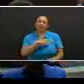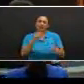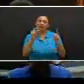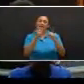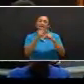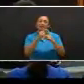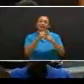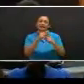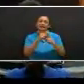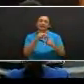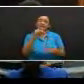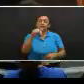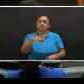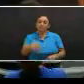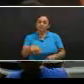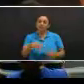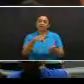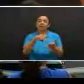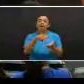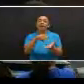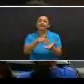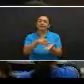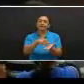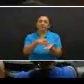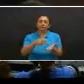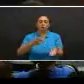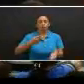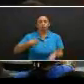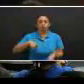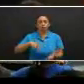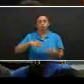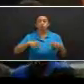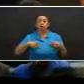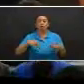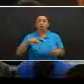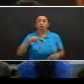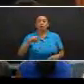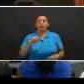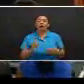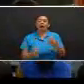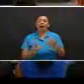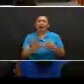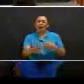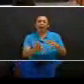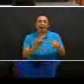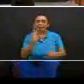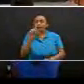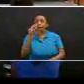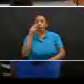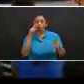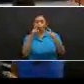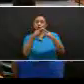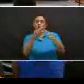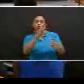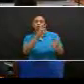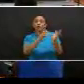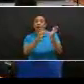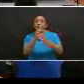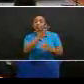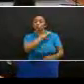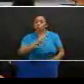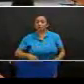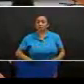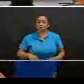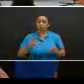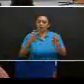Si aquí en medio de nosotros hay gente que no conoce al Señor Jesucristo, hay gente que quizá ha estado en